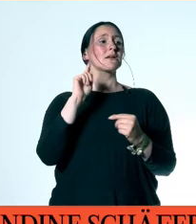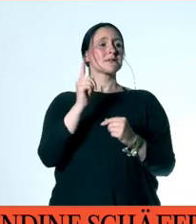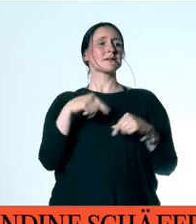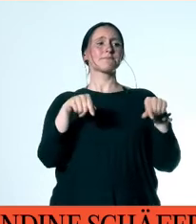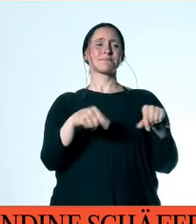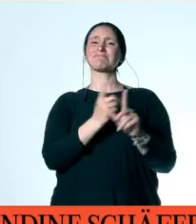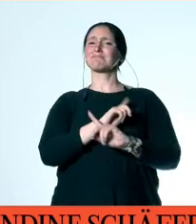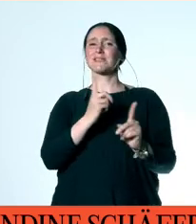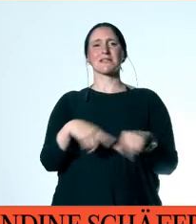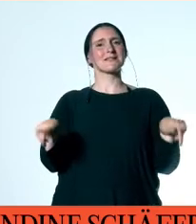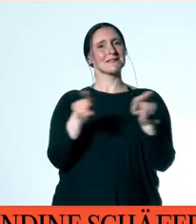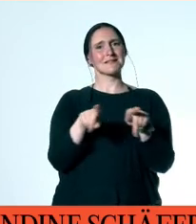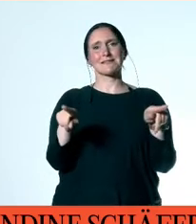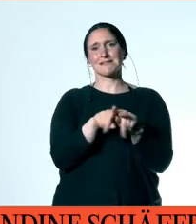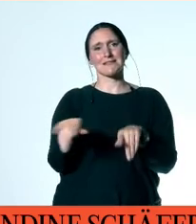mismo.